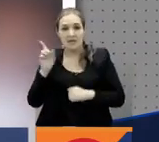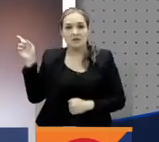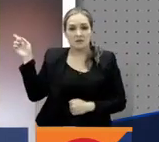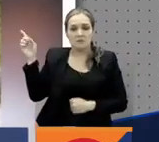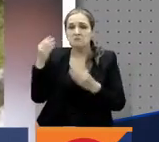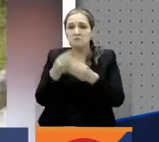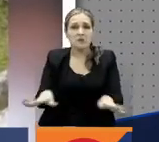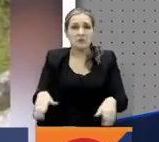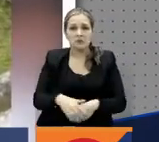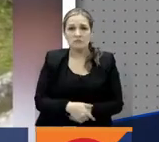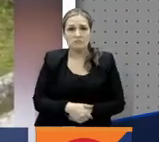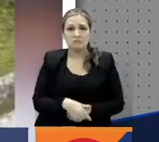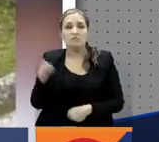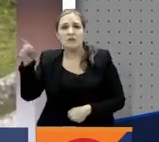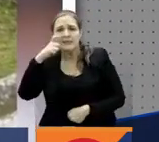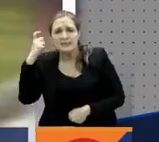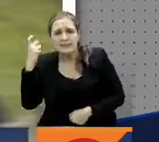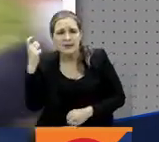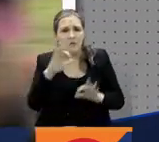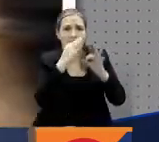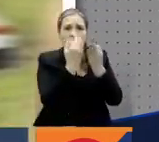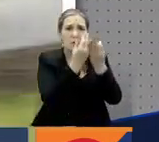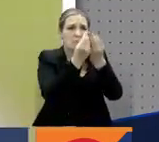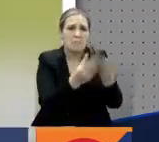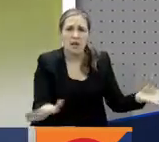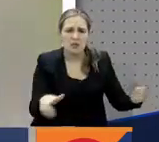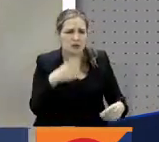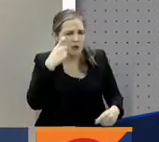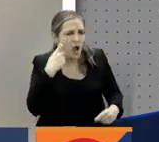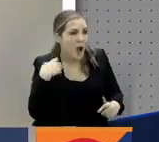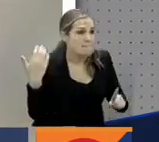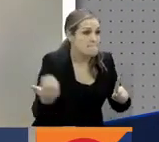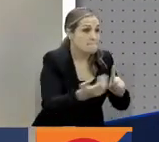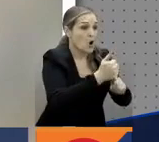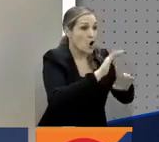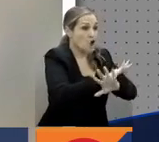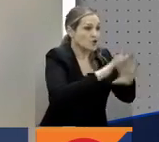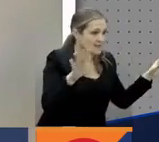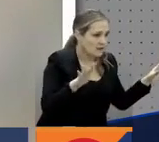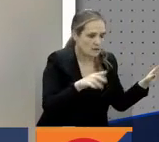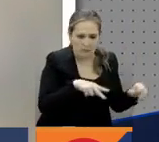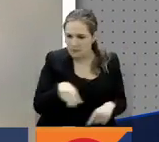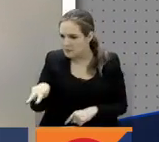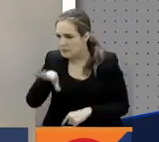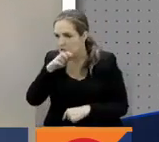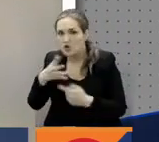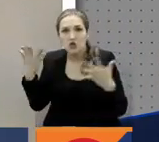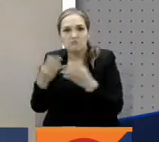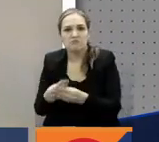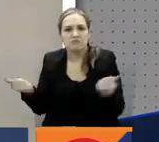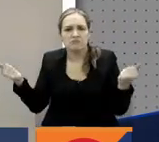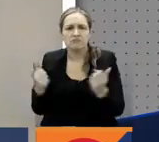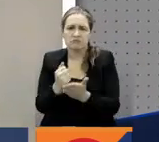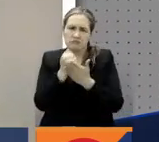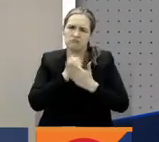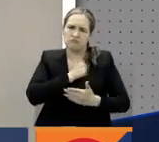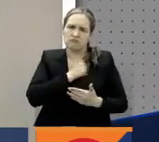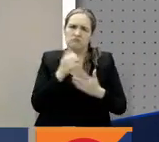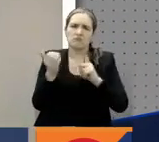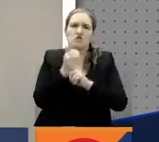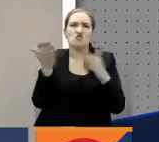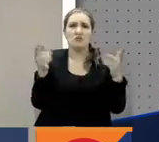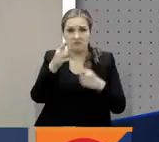contribuyó con el rescate de una familia entera en el cerro y los bomberos de la ciudad piden ayuda a la ciudadanía para encontrarlo.